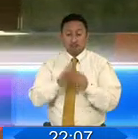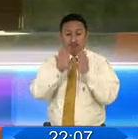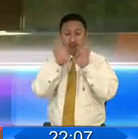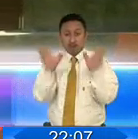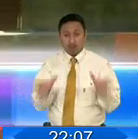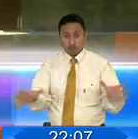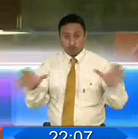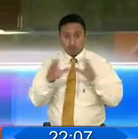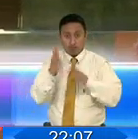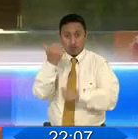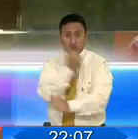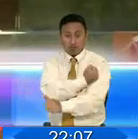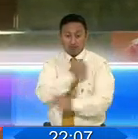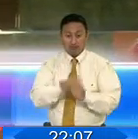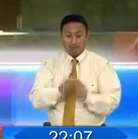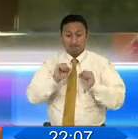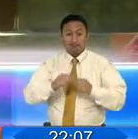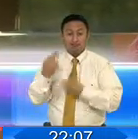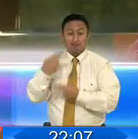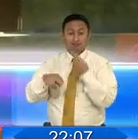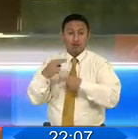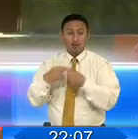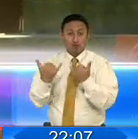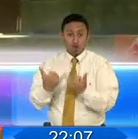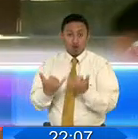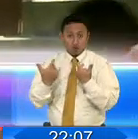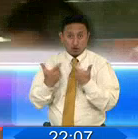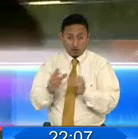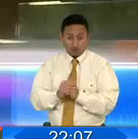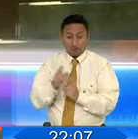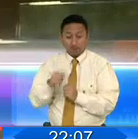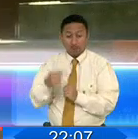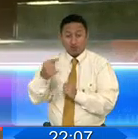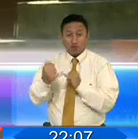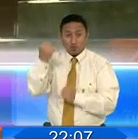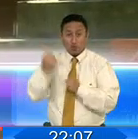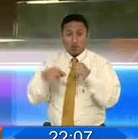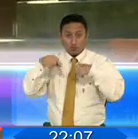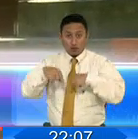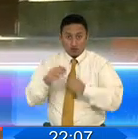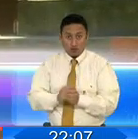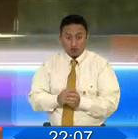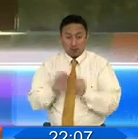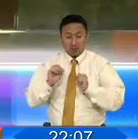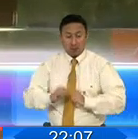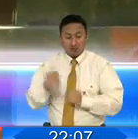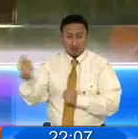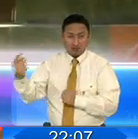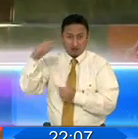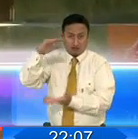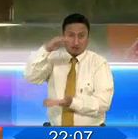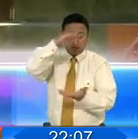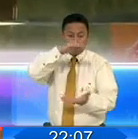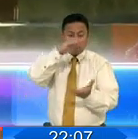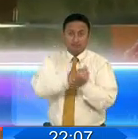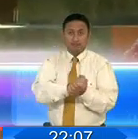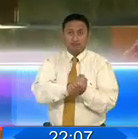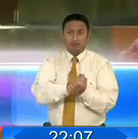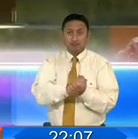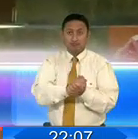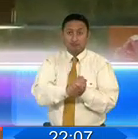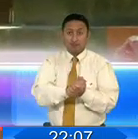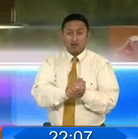Esperamos que esta negociación, que está ya en la fase final de cierre, nos permita tener un